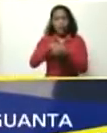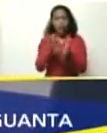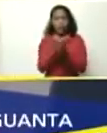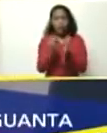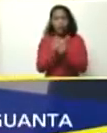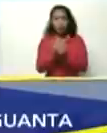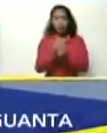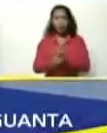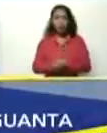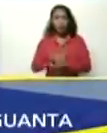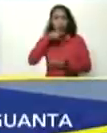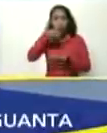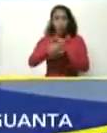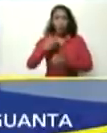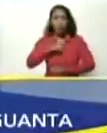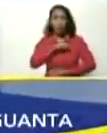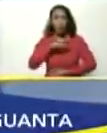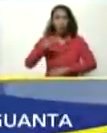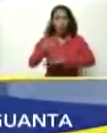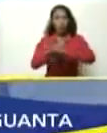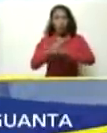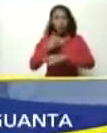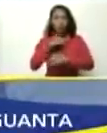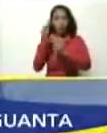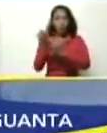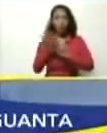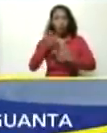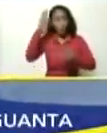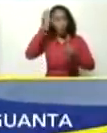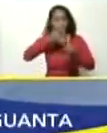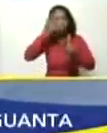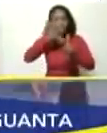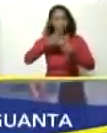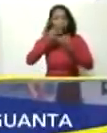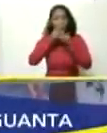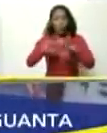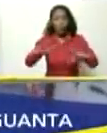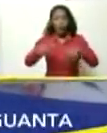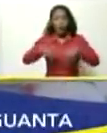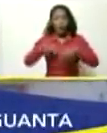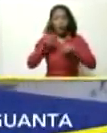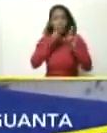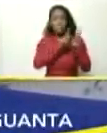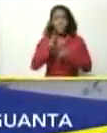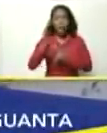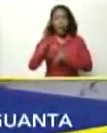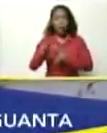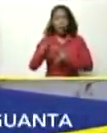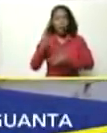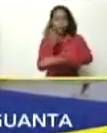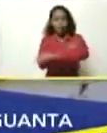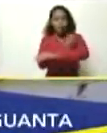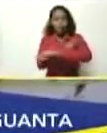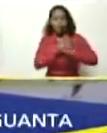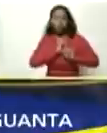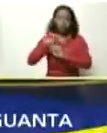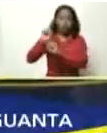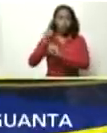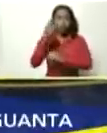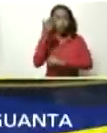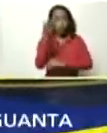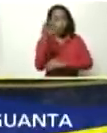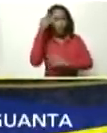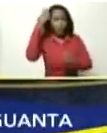Rodríguez. En nombre de nuestro gobernador, hemos recibido las instrucciones para desplegarnos en este plan de inmunización. Como usted también lo ha